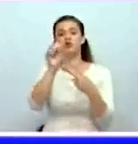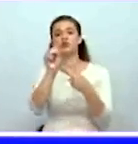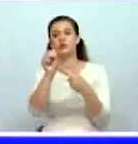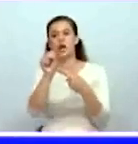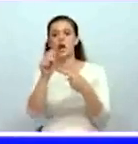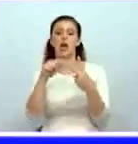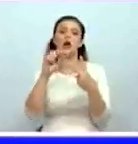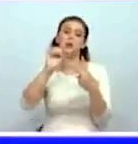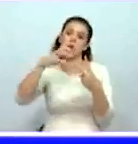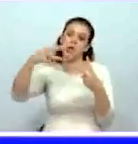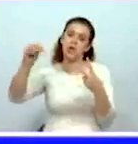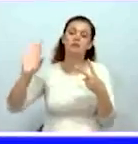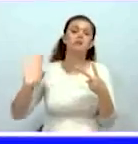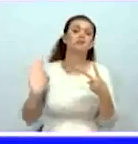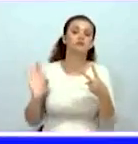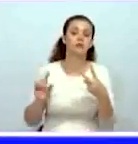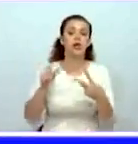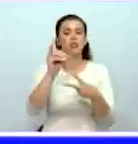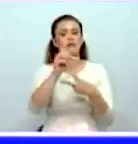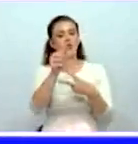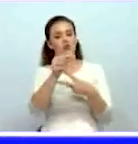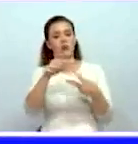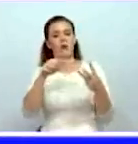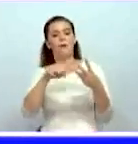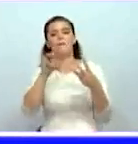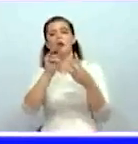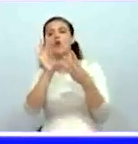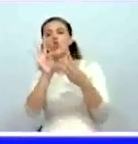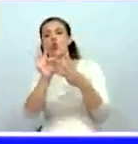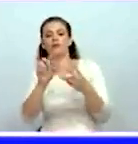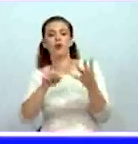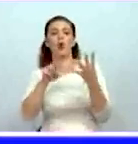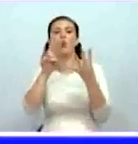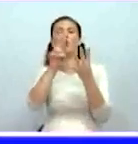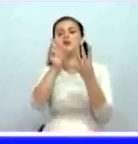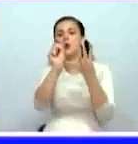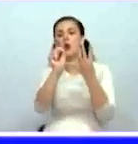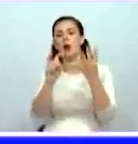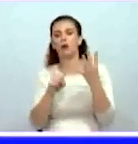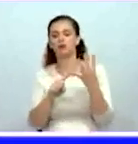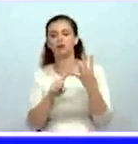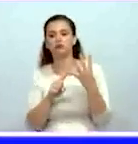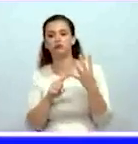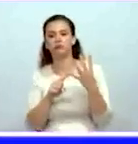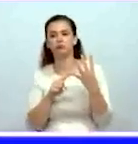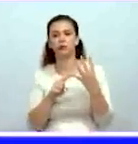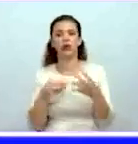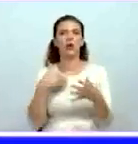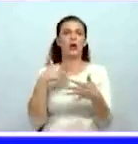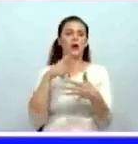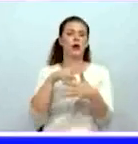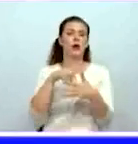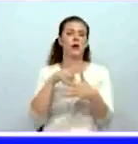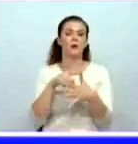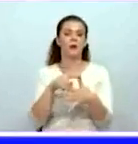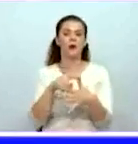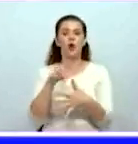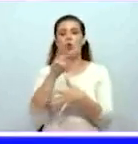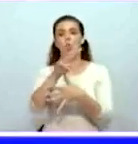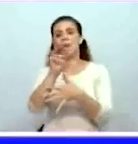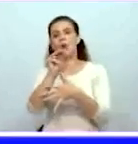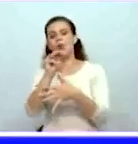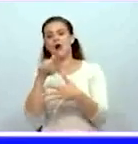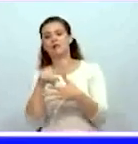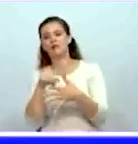que Salas se puede ir, pero bueno, está David Guzmán, está Mariano Torres. Está Ulises. Está Ulises Segura. Está Warren